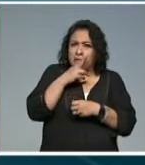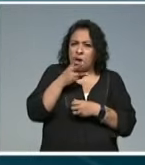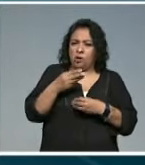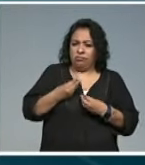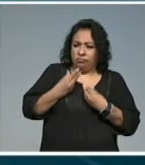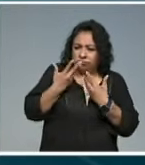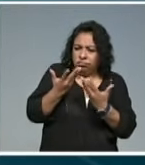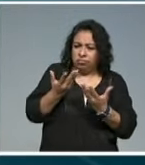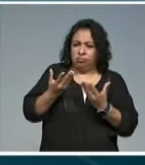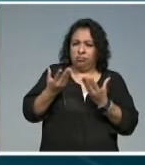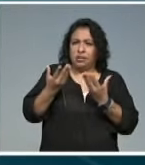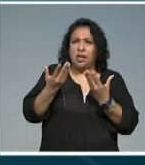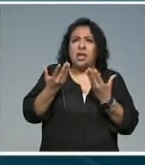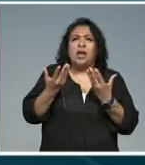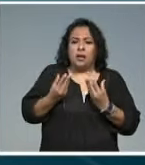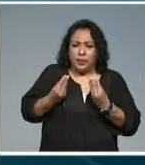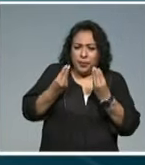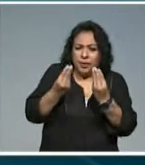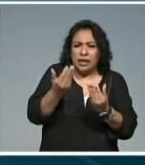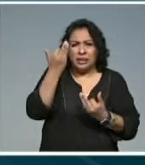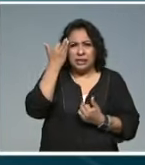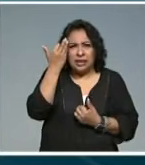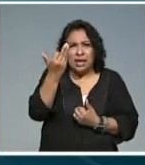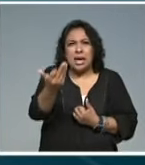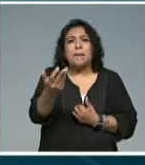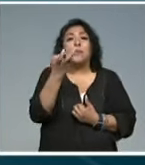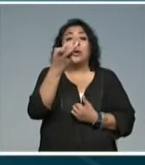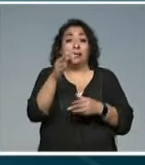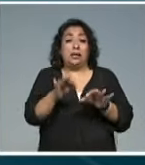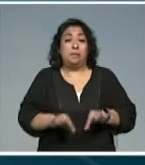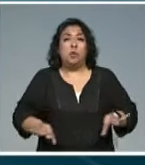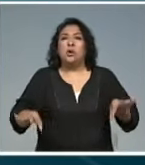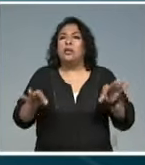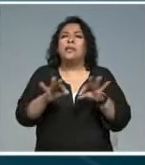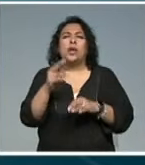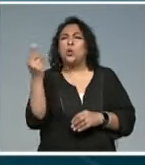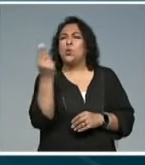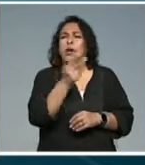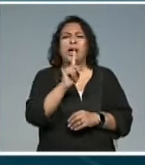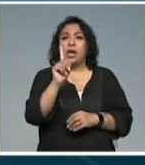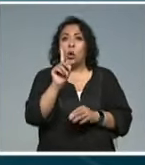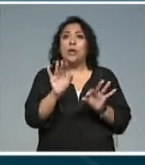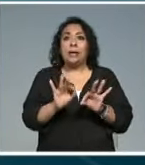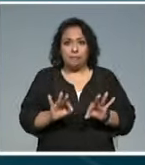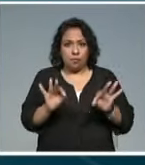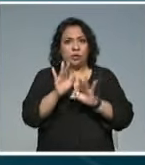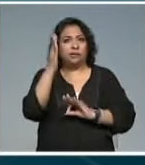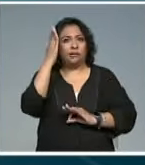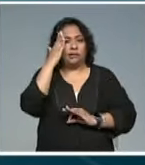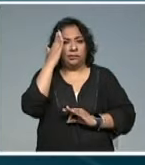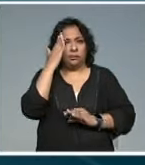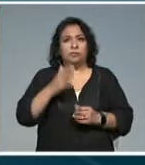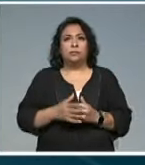entregar, al dar ese tiempo, ¿no? A lo que es importante, no lo urgente, sino lo importante.